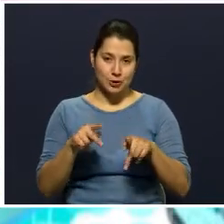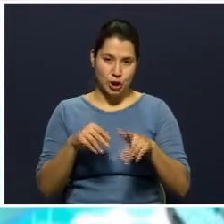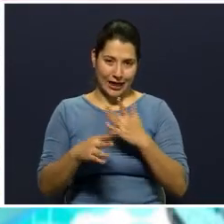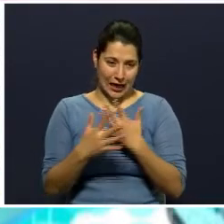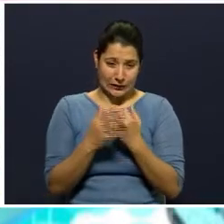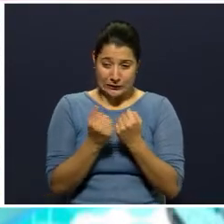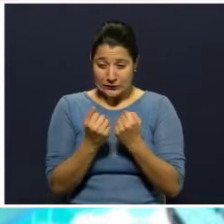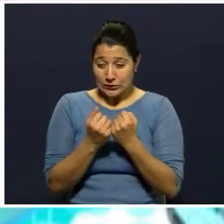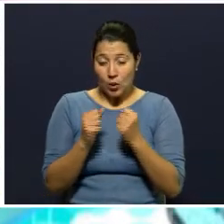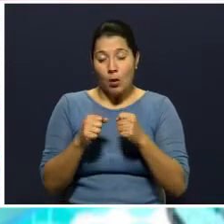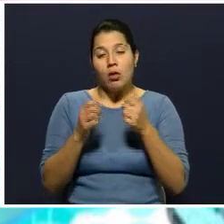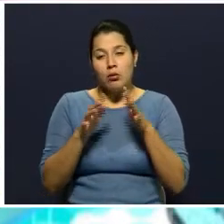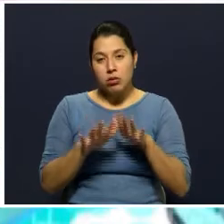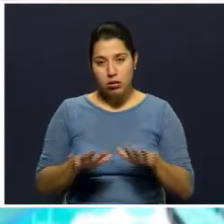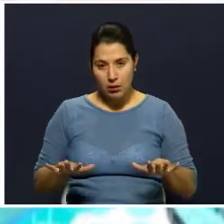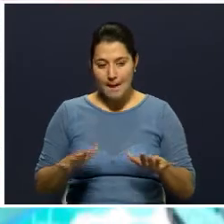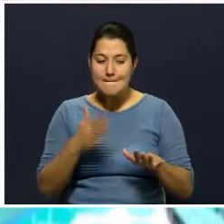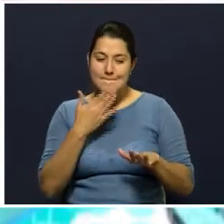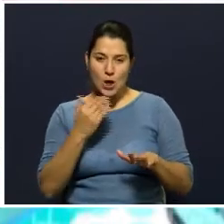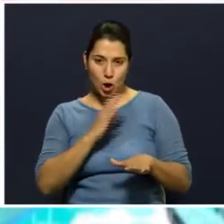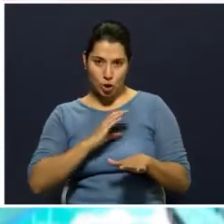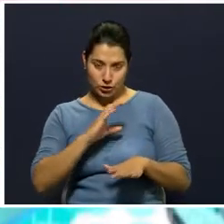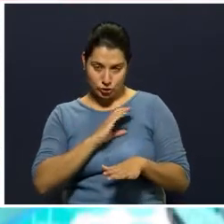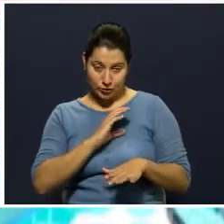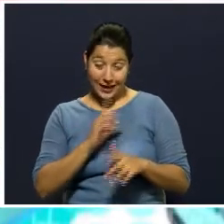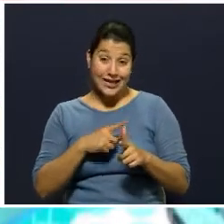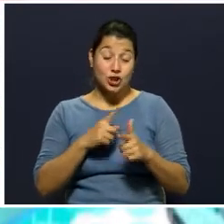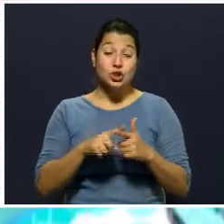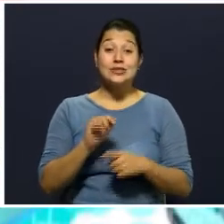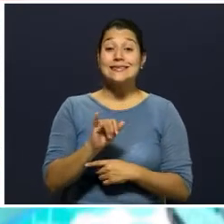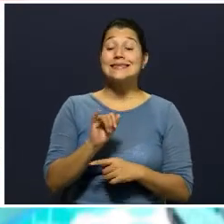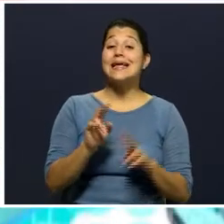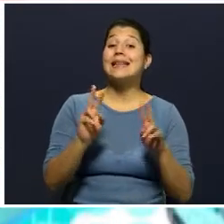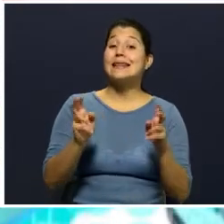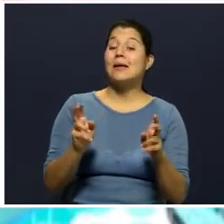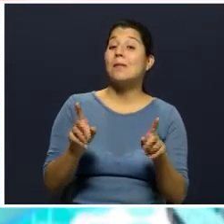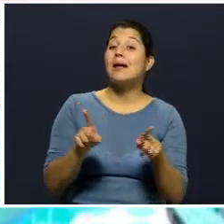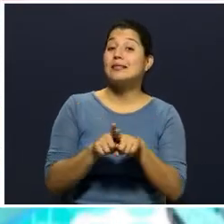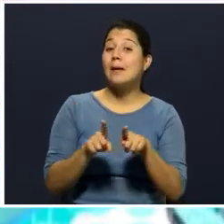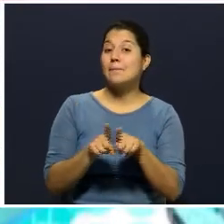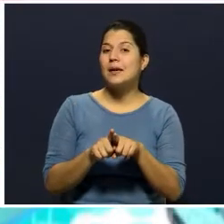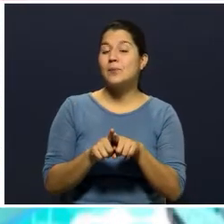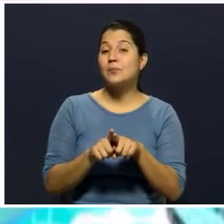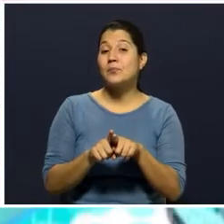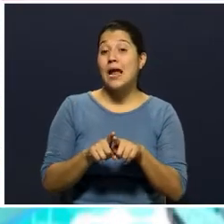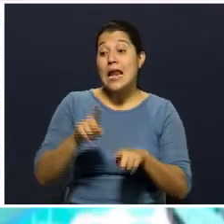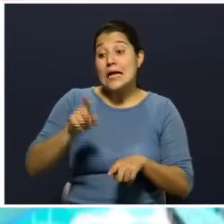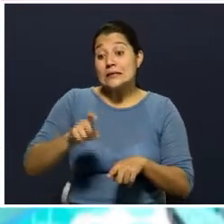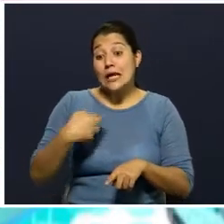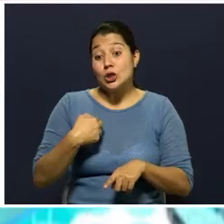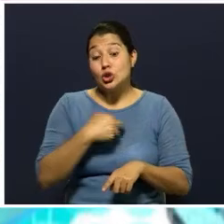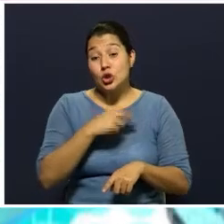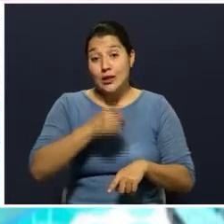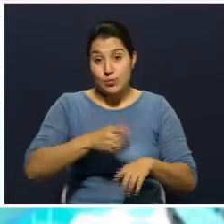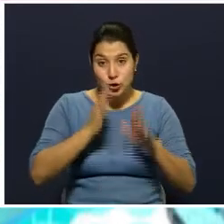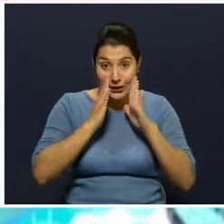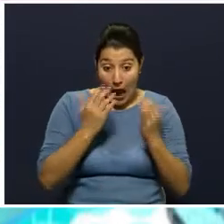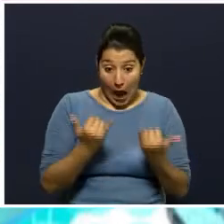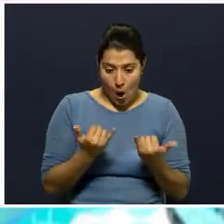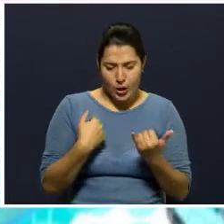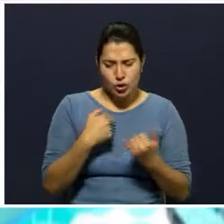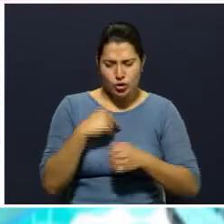para poder tenerlos en mejores condiciones. Entonces, es un tema también de que la necesidad que hay que cubrir, la institución está